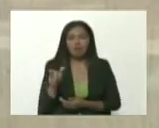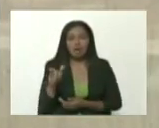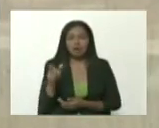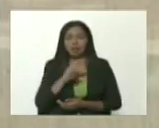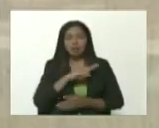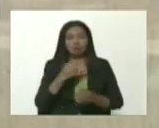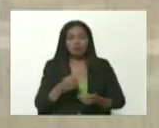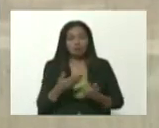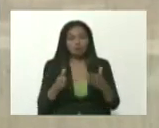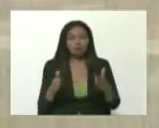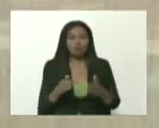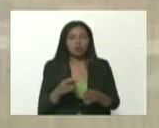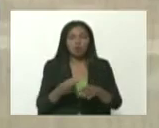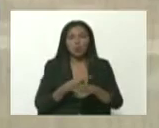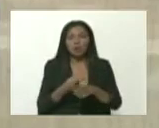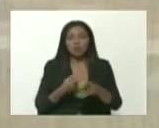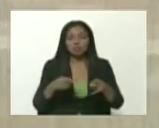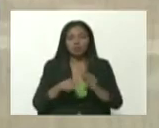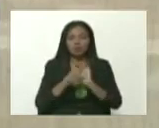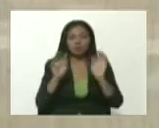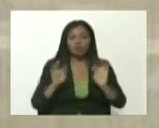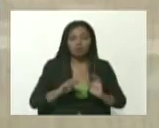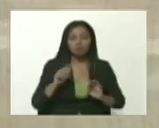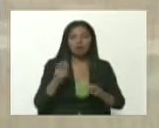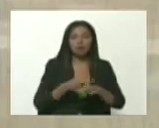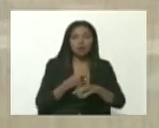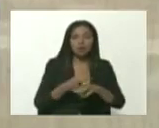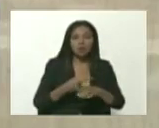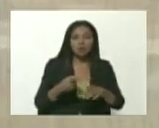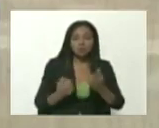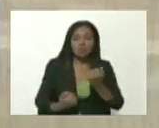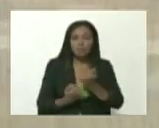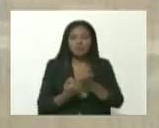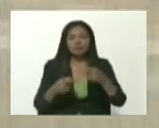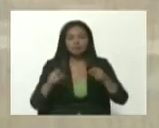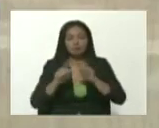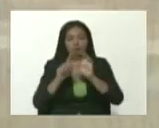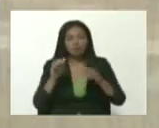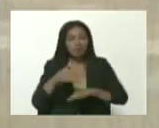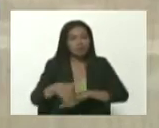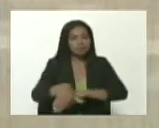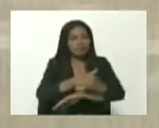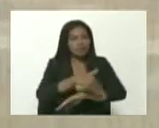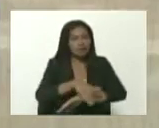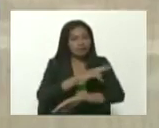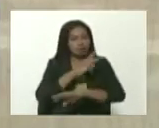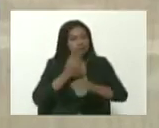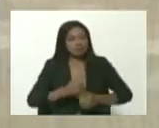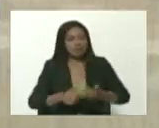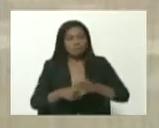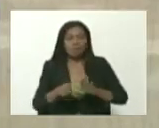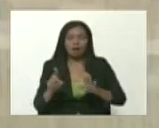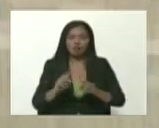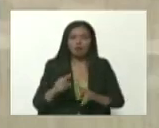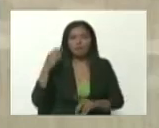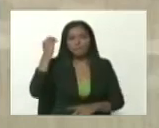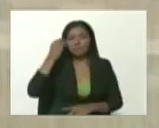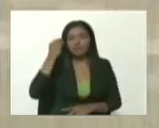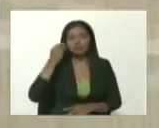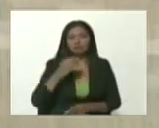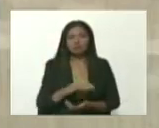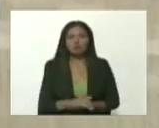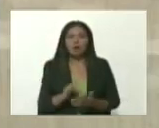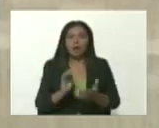popular, la gobernanza popular, el gobierno de base, el gobierno de calle, fortalecer el concepto, compañeros